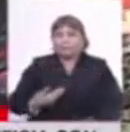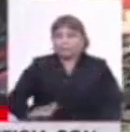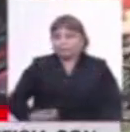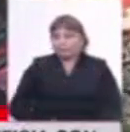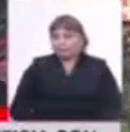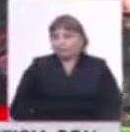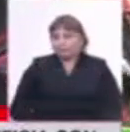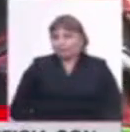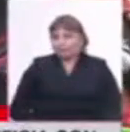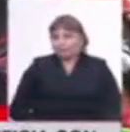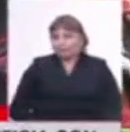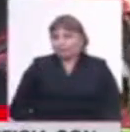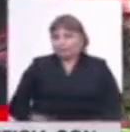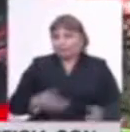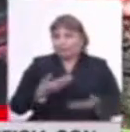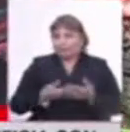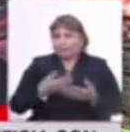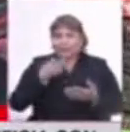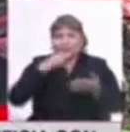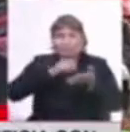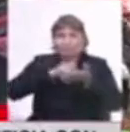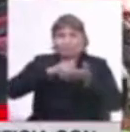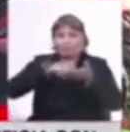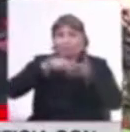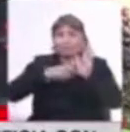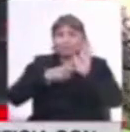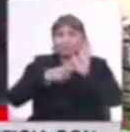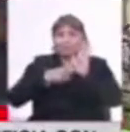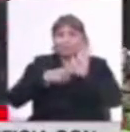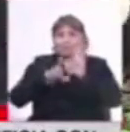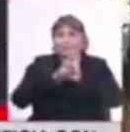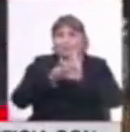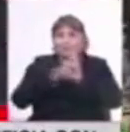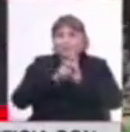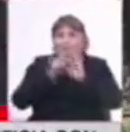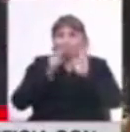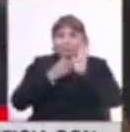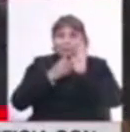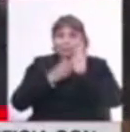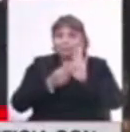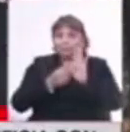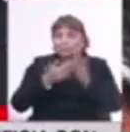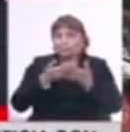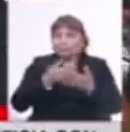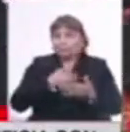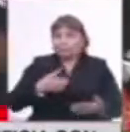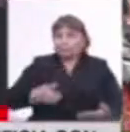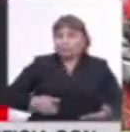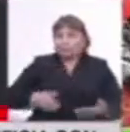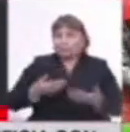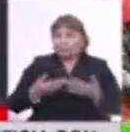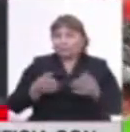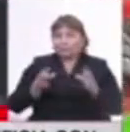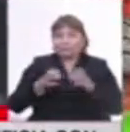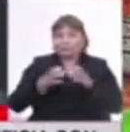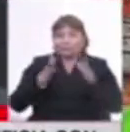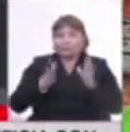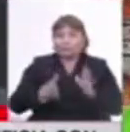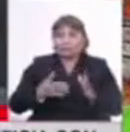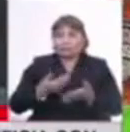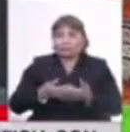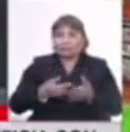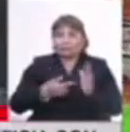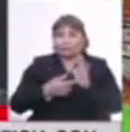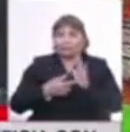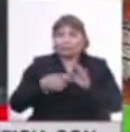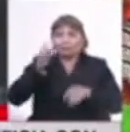más gastar la plata del Congreso en este momento, porque ya en julio deja de ser presidenta, ella fue y los engañó mirándolos a la cara